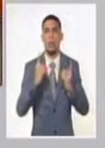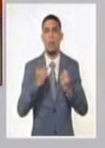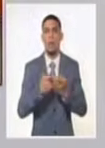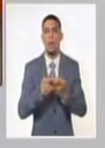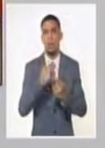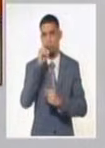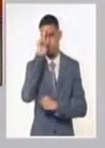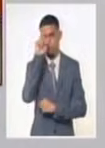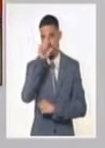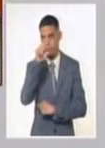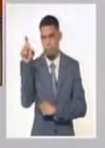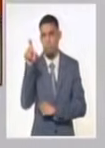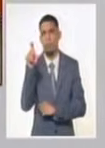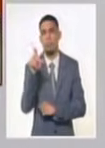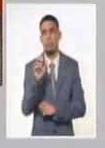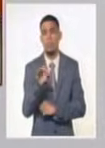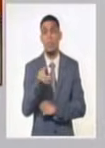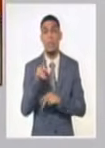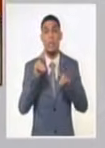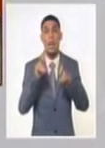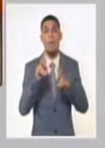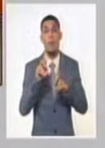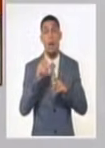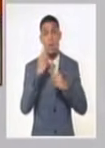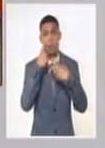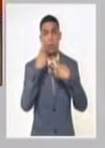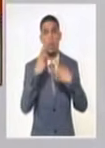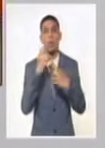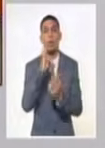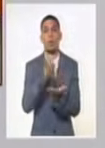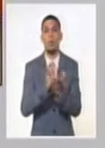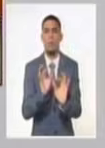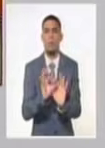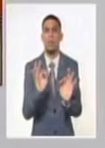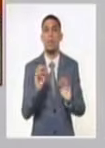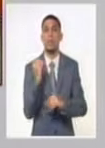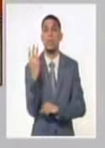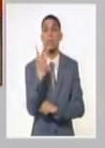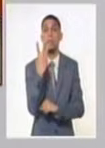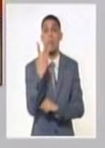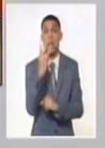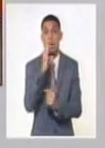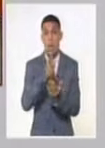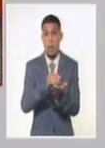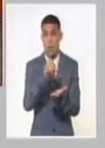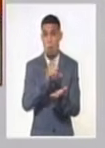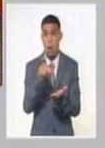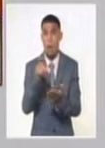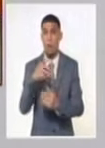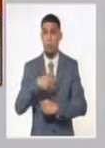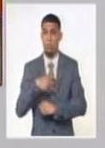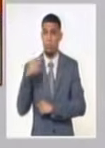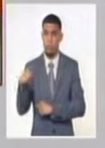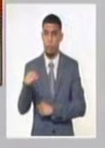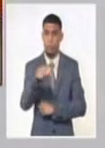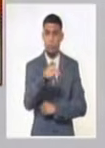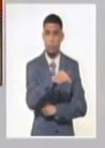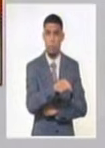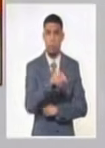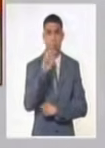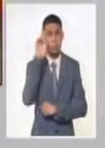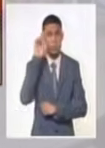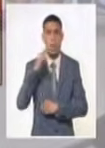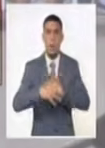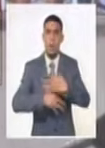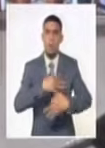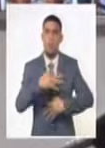la ambulatoria, siempre un tema tan sensible como la educación especial, nuestras 3 escuelas regionales, que también explicábamos las particularidades